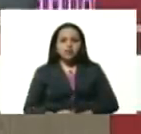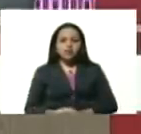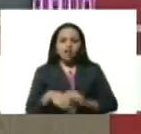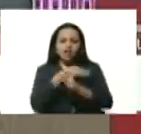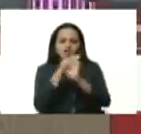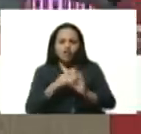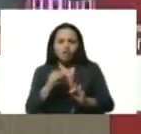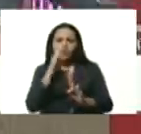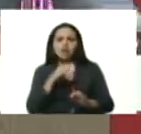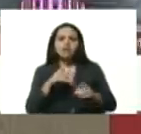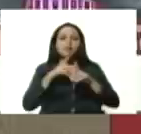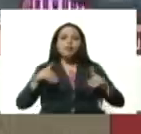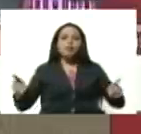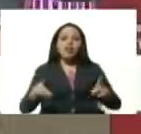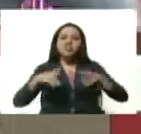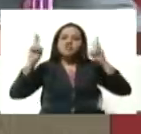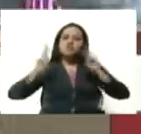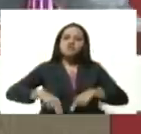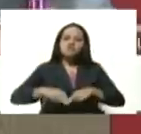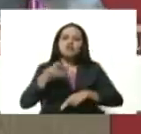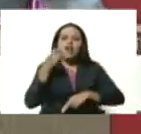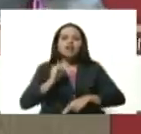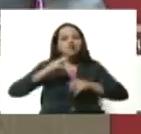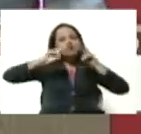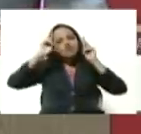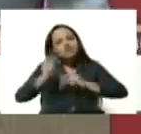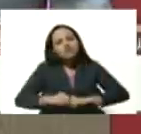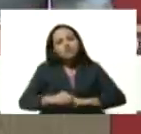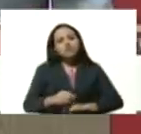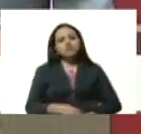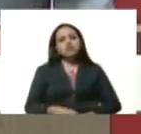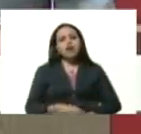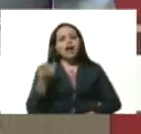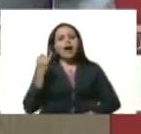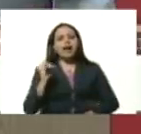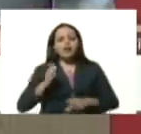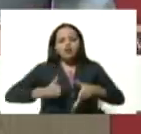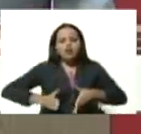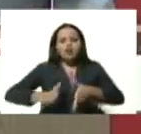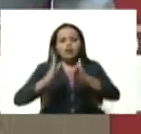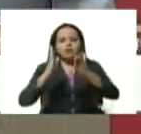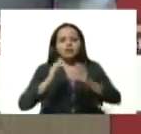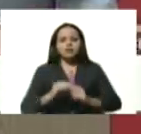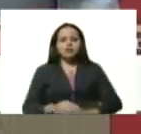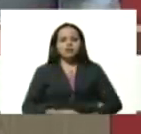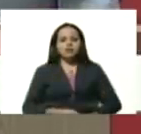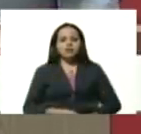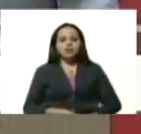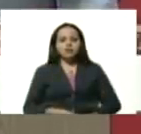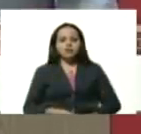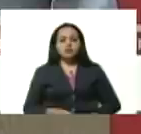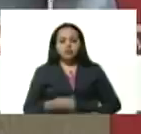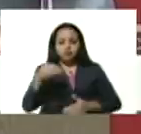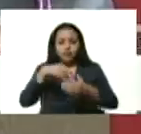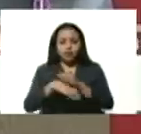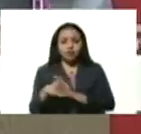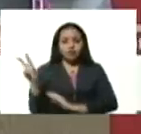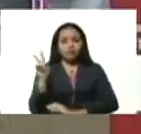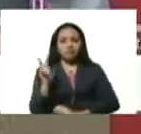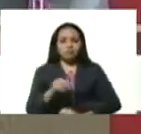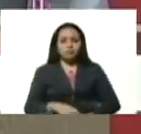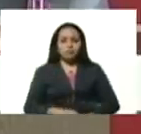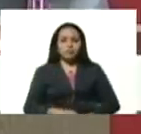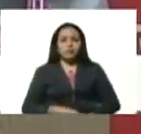vía democrática, Leopoldo López jamás, jamás logrará tener algún espacio de poder en Venezuela. A lo único